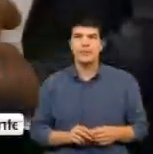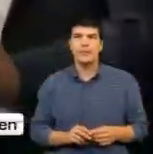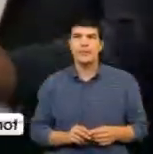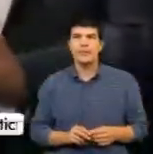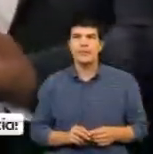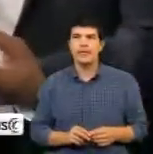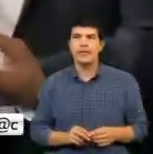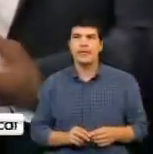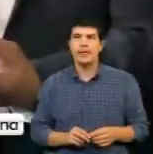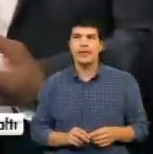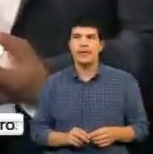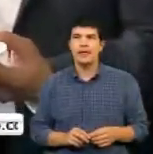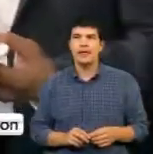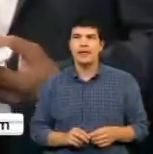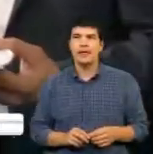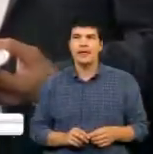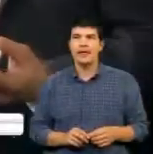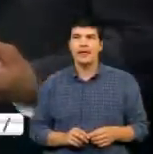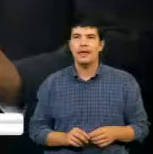Con arepa y ensalada.